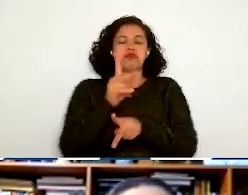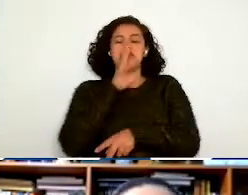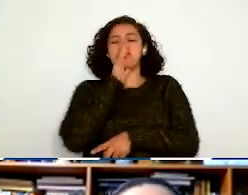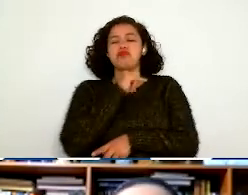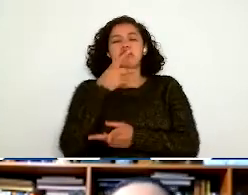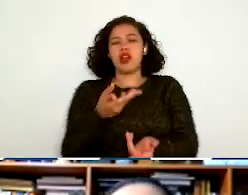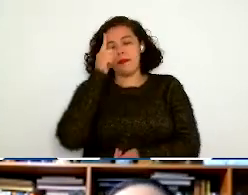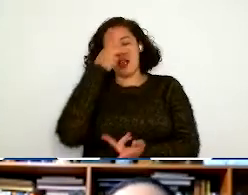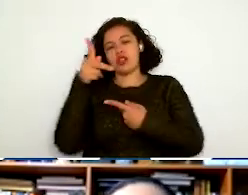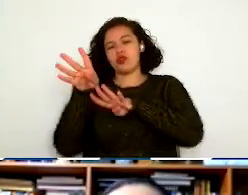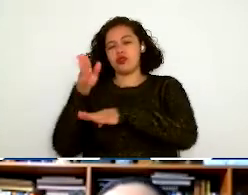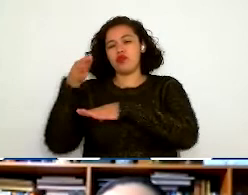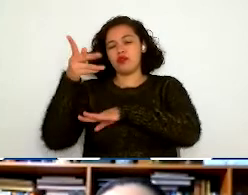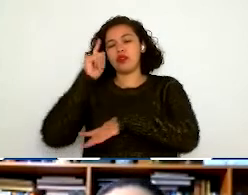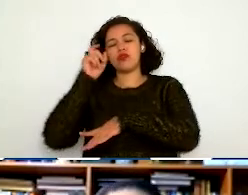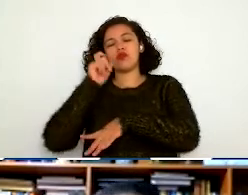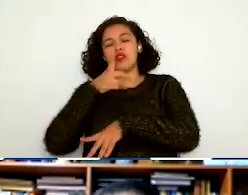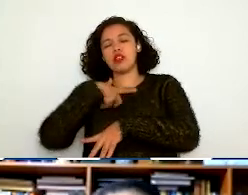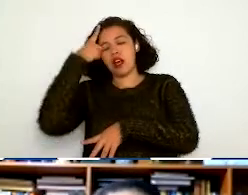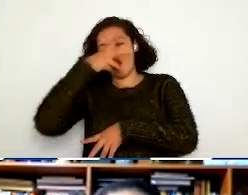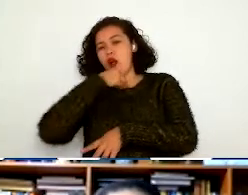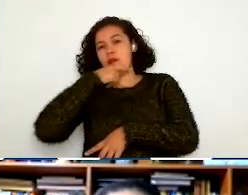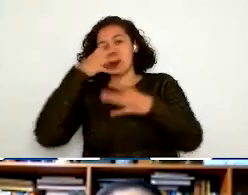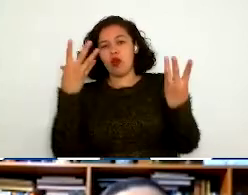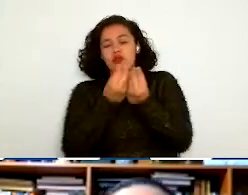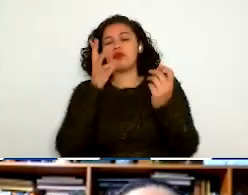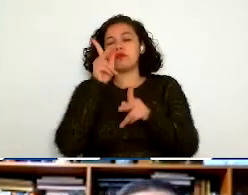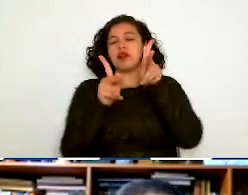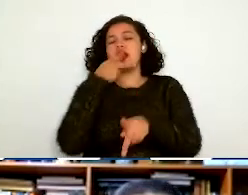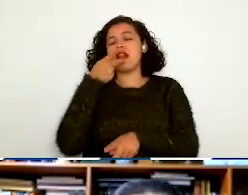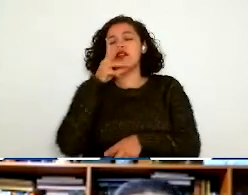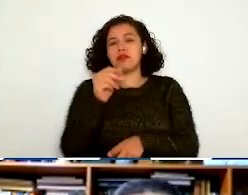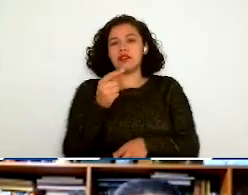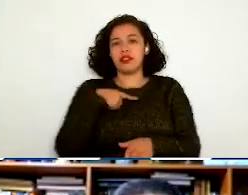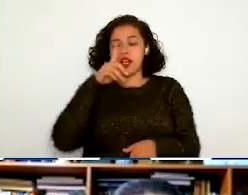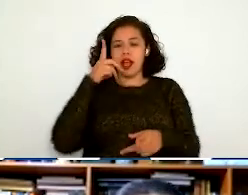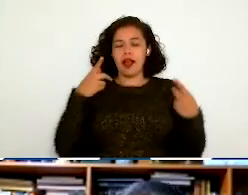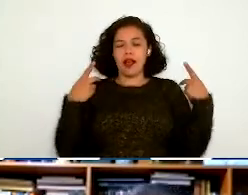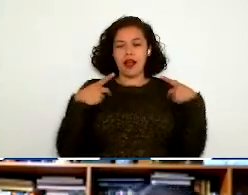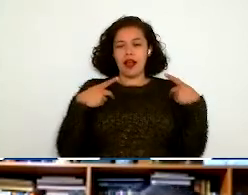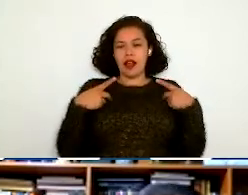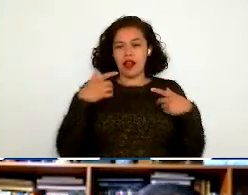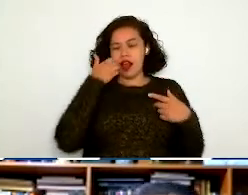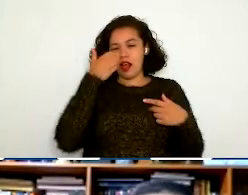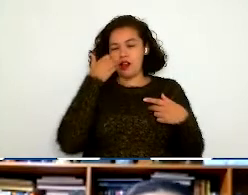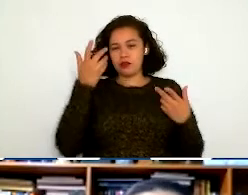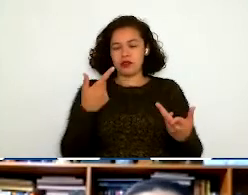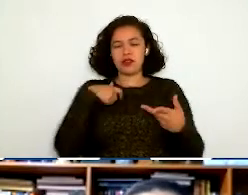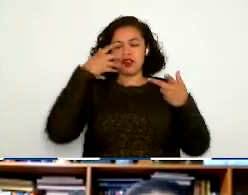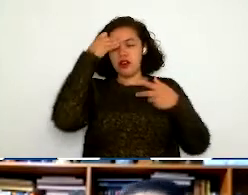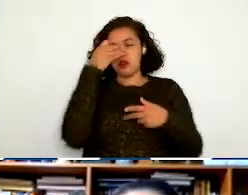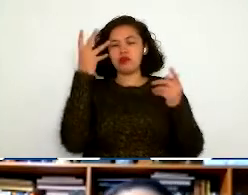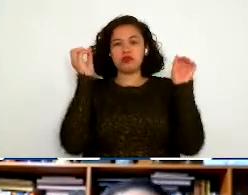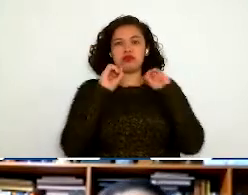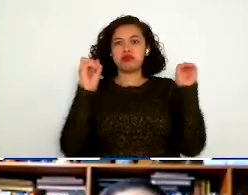su sexualidad cuando estaban también los hombres. Eso no lo sabía. Ella, después de mucho tiempo que estuvo trabajando con